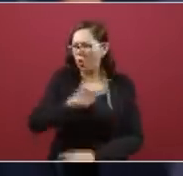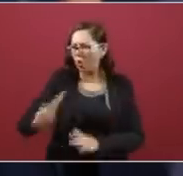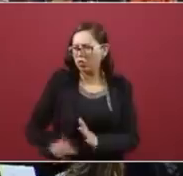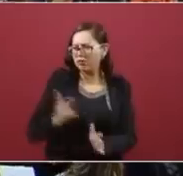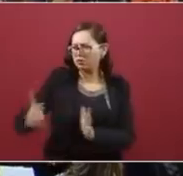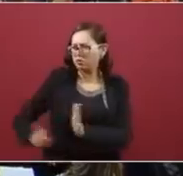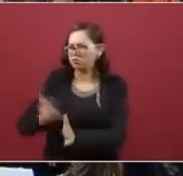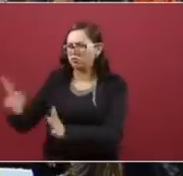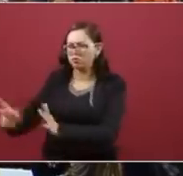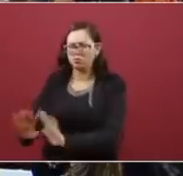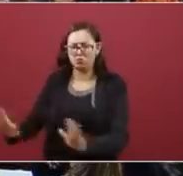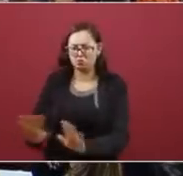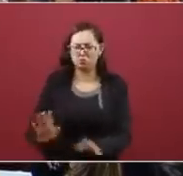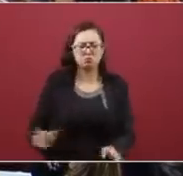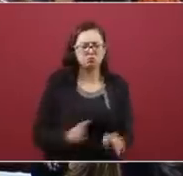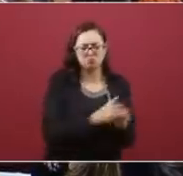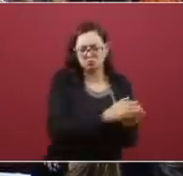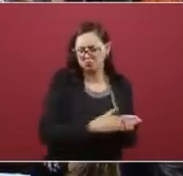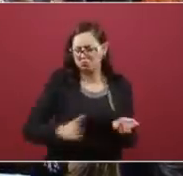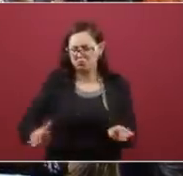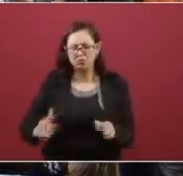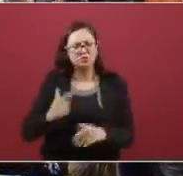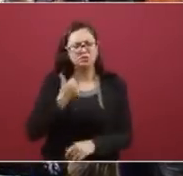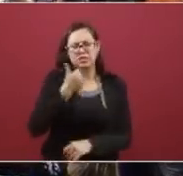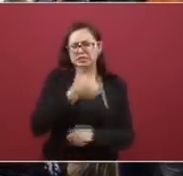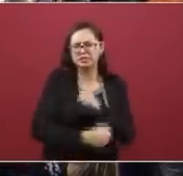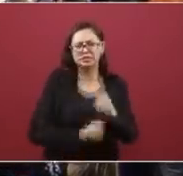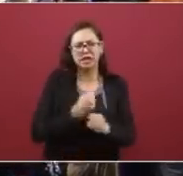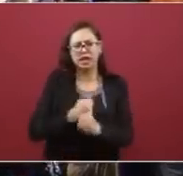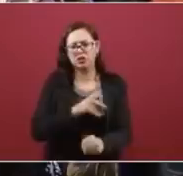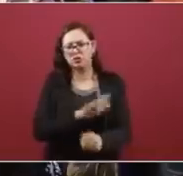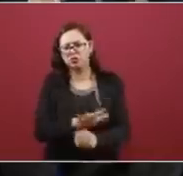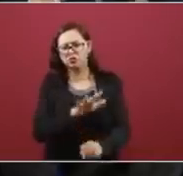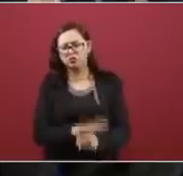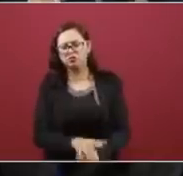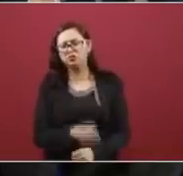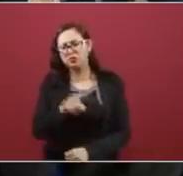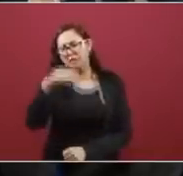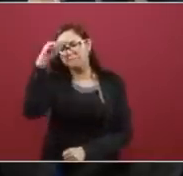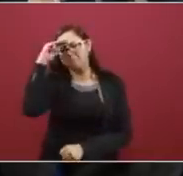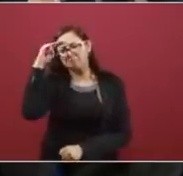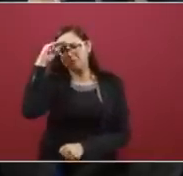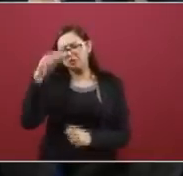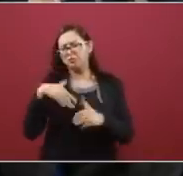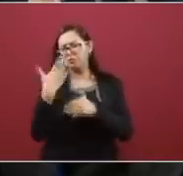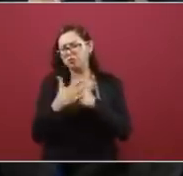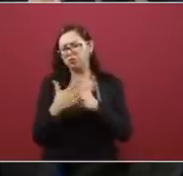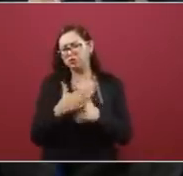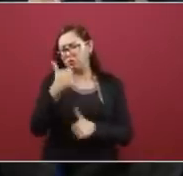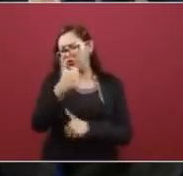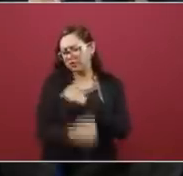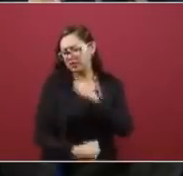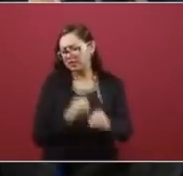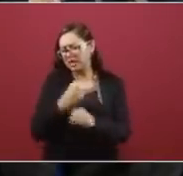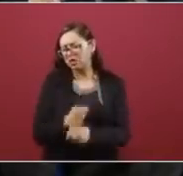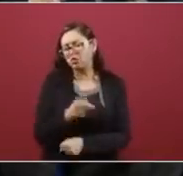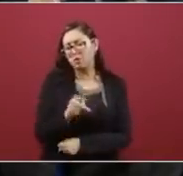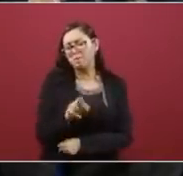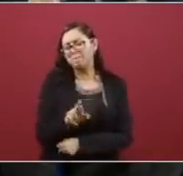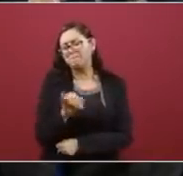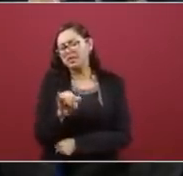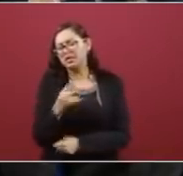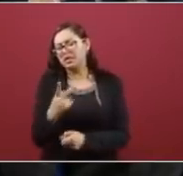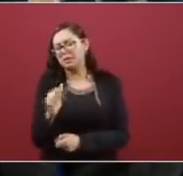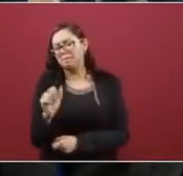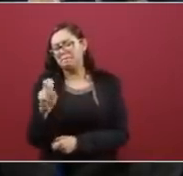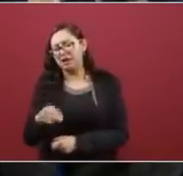2024 listo, de acuerdo a sus expectativas, para que regrese el PRI o el PAN a gobernar? Esa es la primera pregunta.